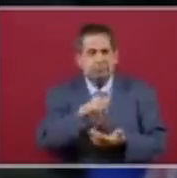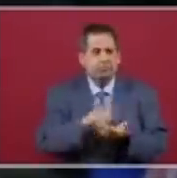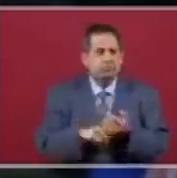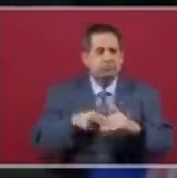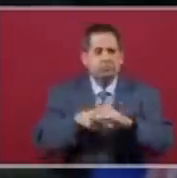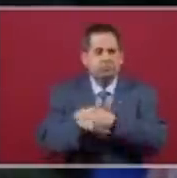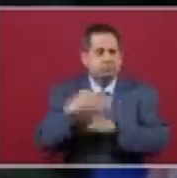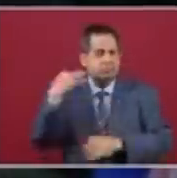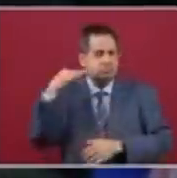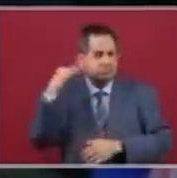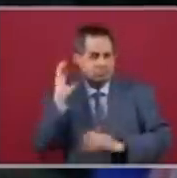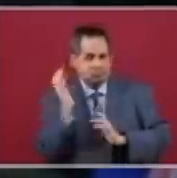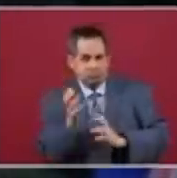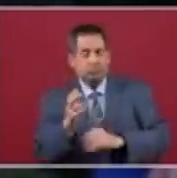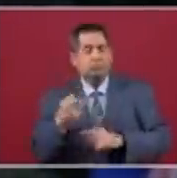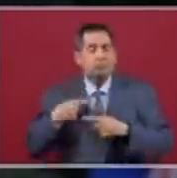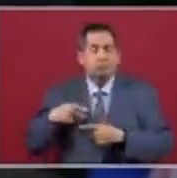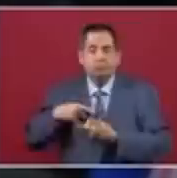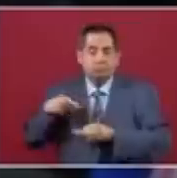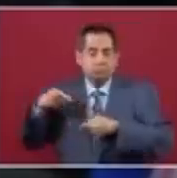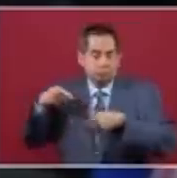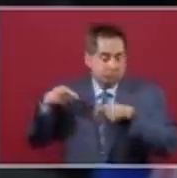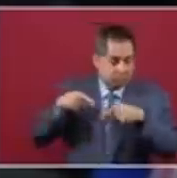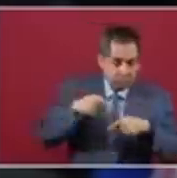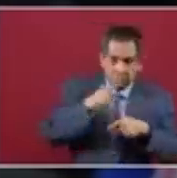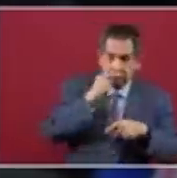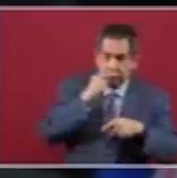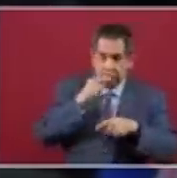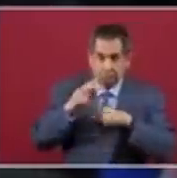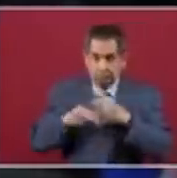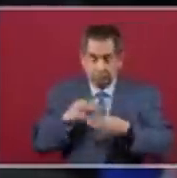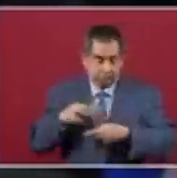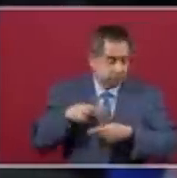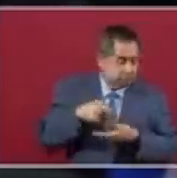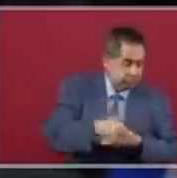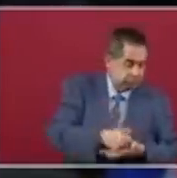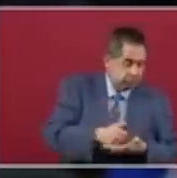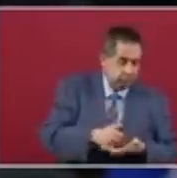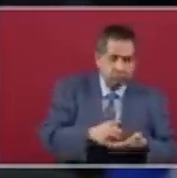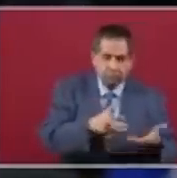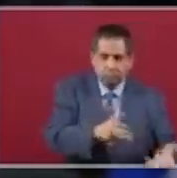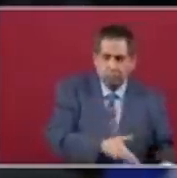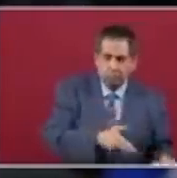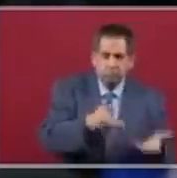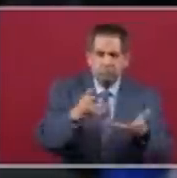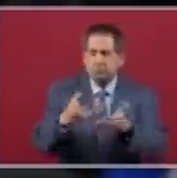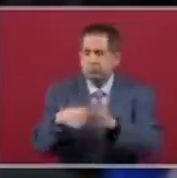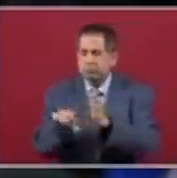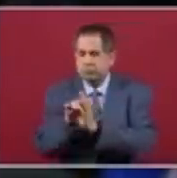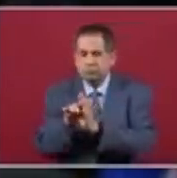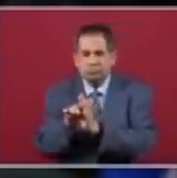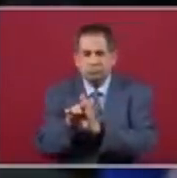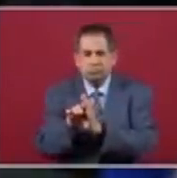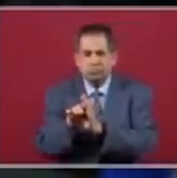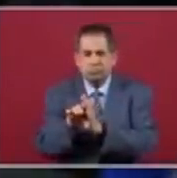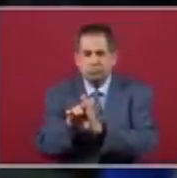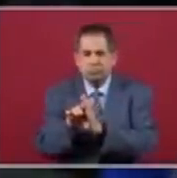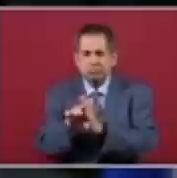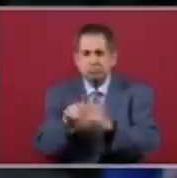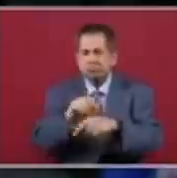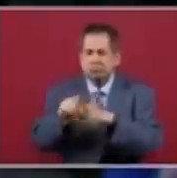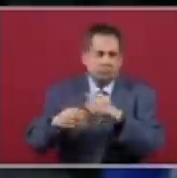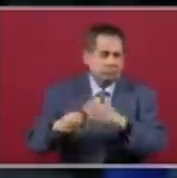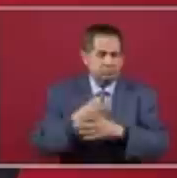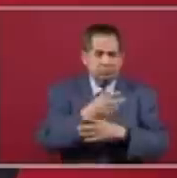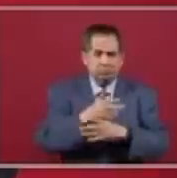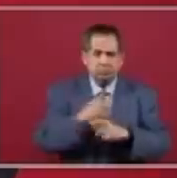Tacubaya, llegan a asistirla el personal policiaco de la estación, la meten a uno de los cubículos, después sale y